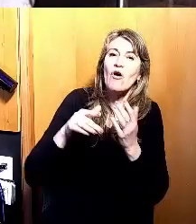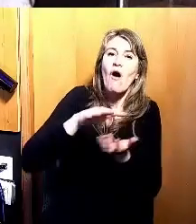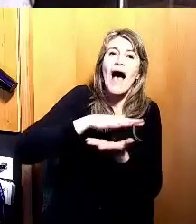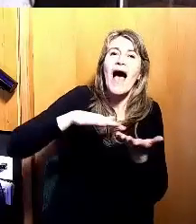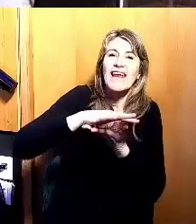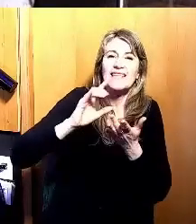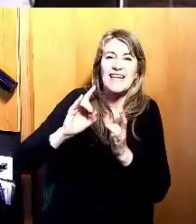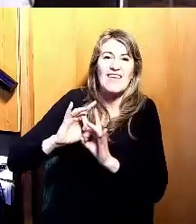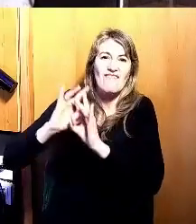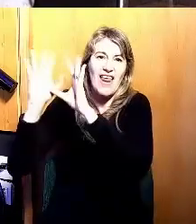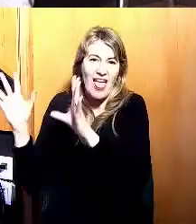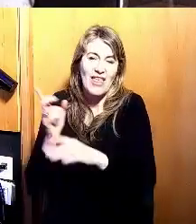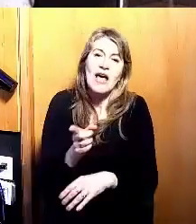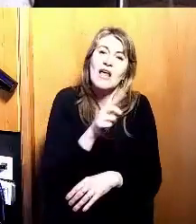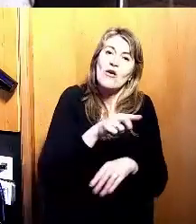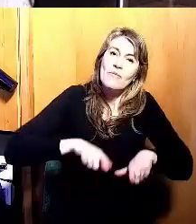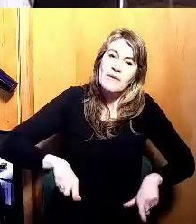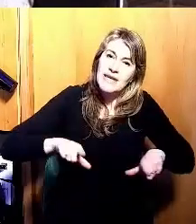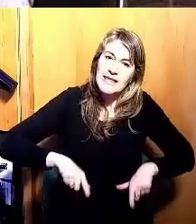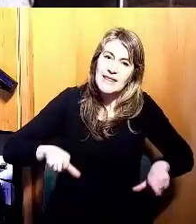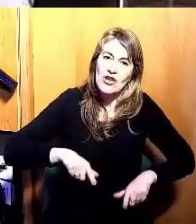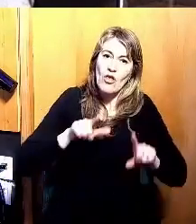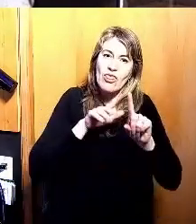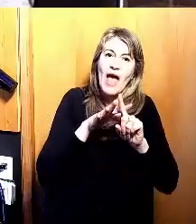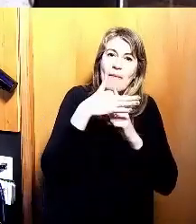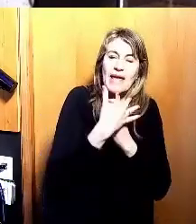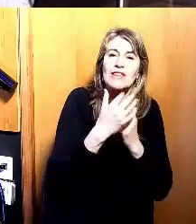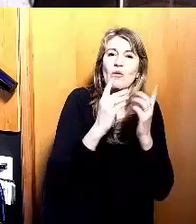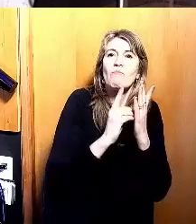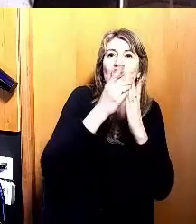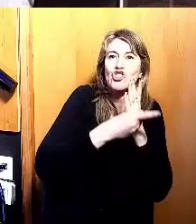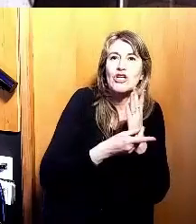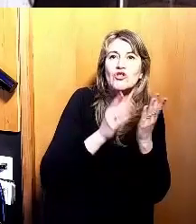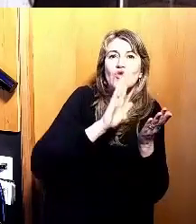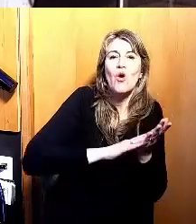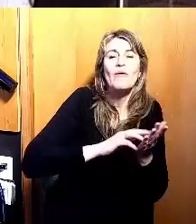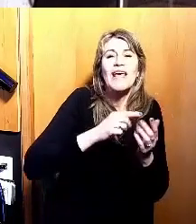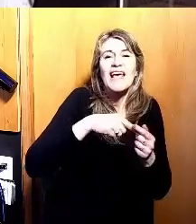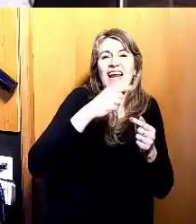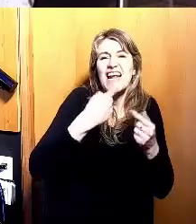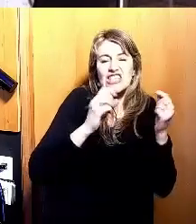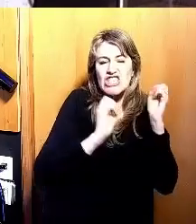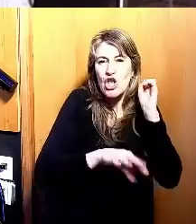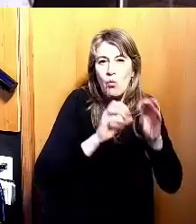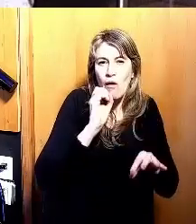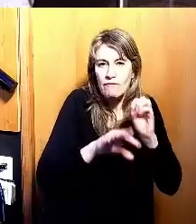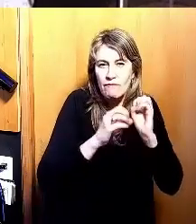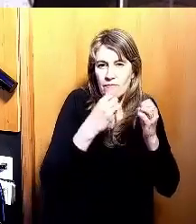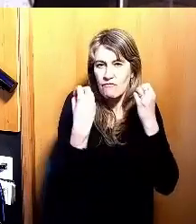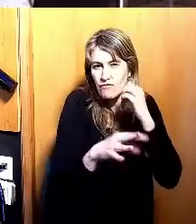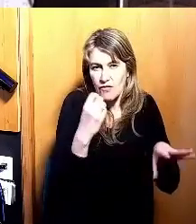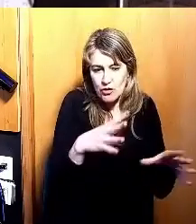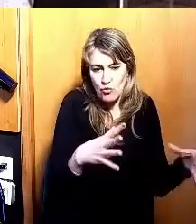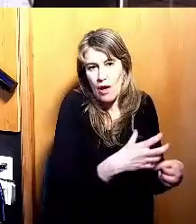y Virginia del Ministerio de Ambiente sobre el proyecto de trazabilidad de residuos. Quedamos en